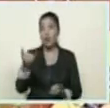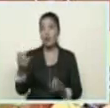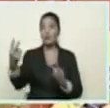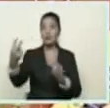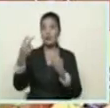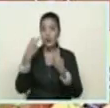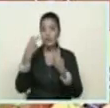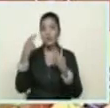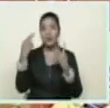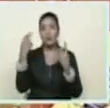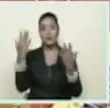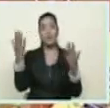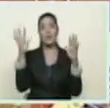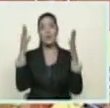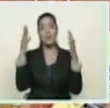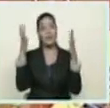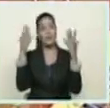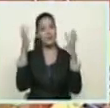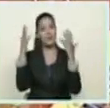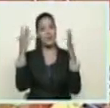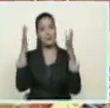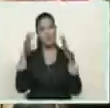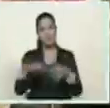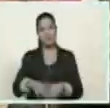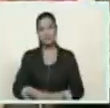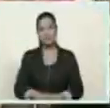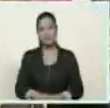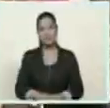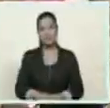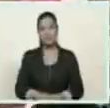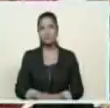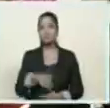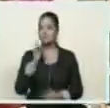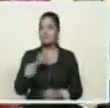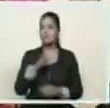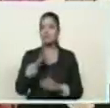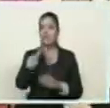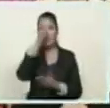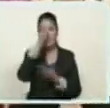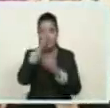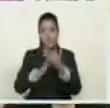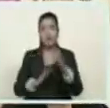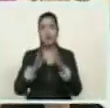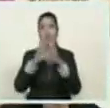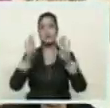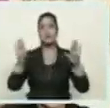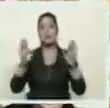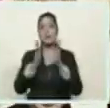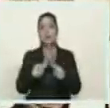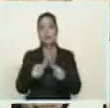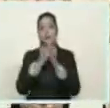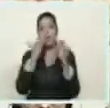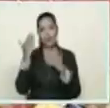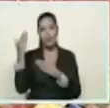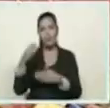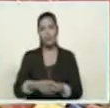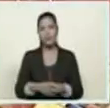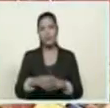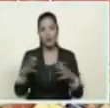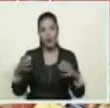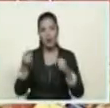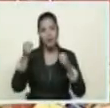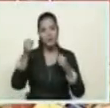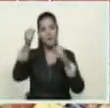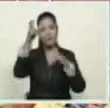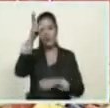viendo en vivo y directo vamos a compartir la pantalla por favor que viva en